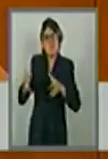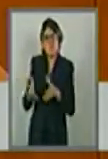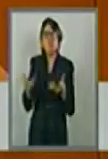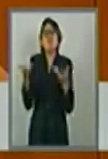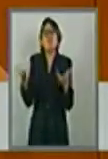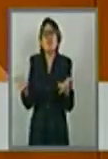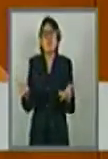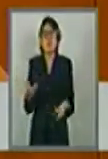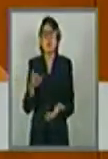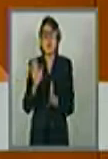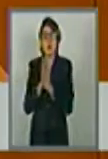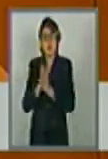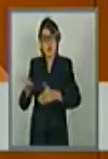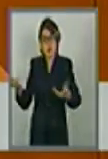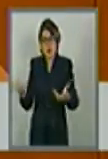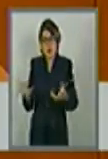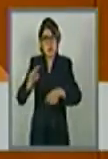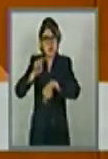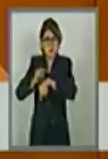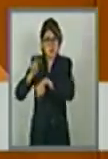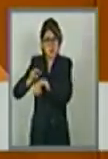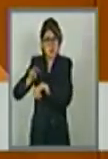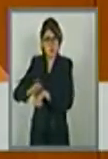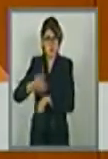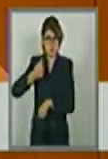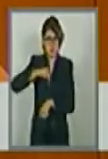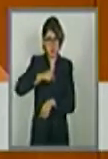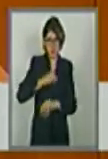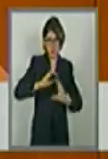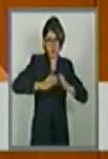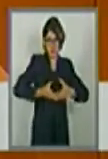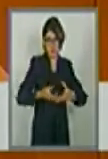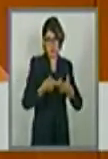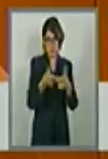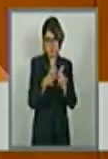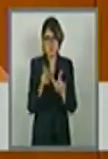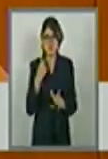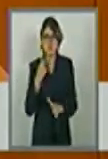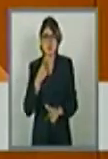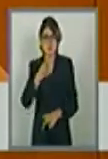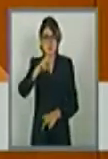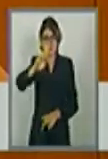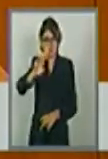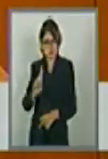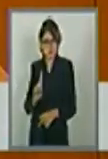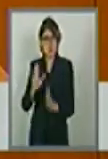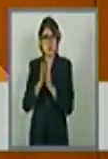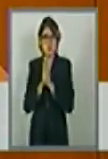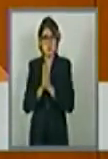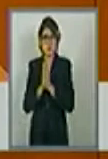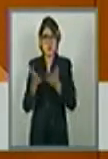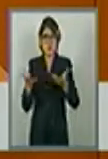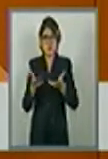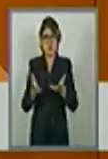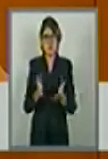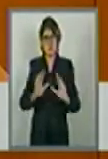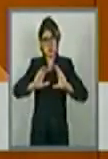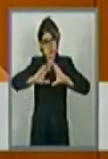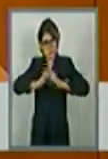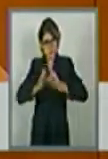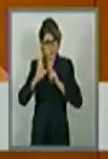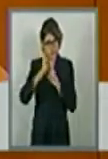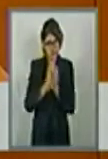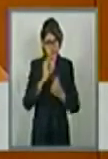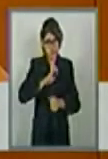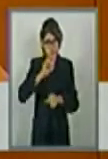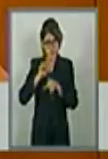pueda dar vigilancia. Celebramos nosotros como grupo parlamentario del PRD que se instale próximamente la comisión especial que va a dar